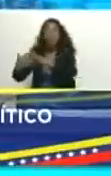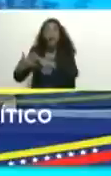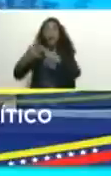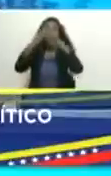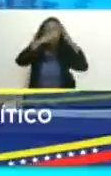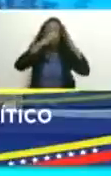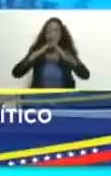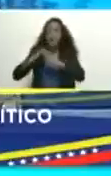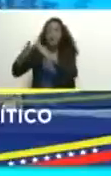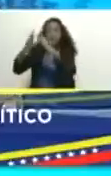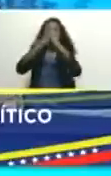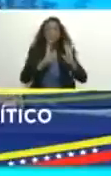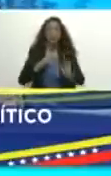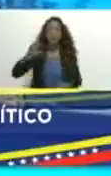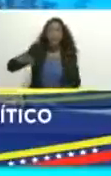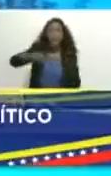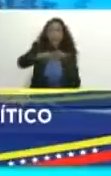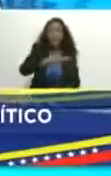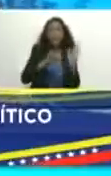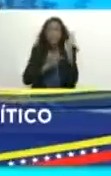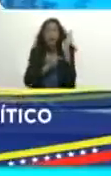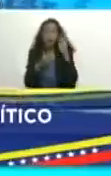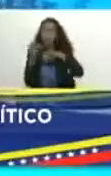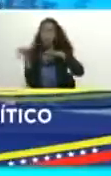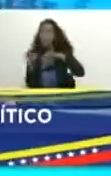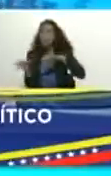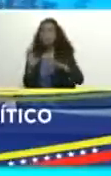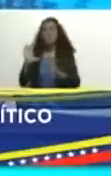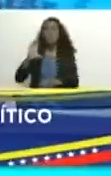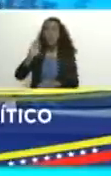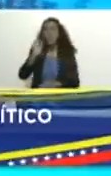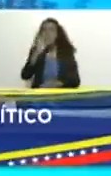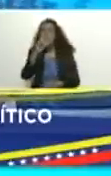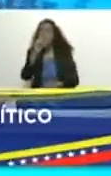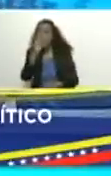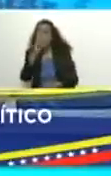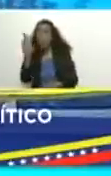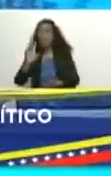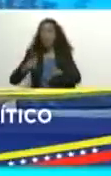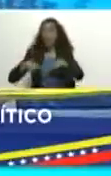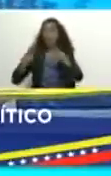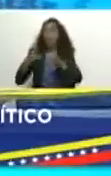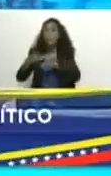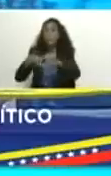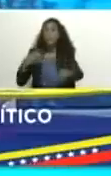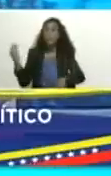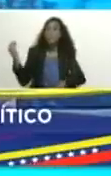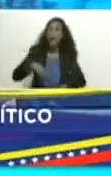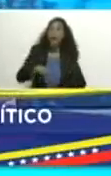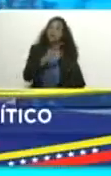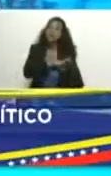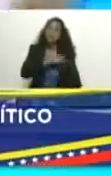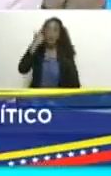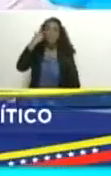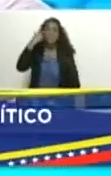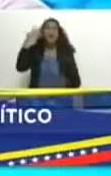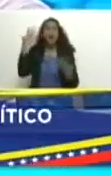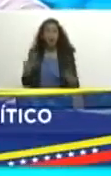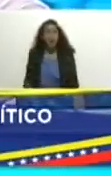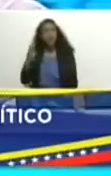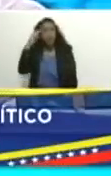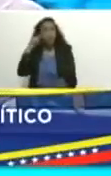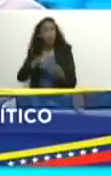el poder popular para construir una nueva mayoría sociopolítica cultural.